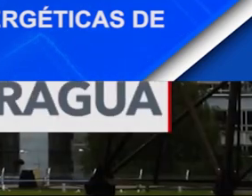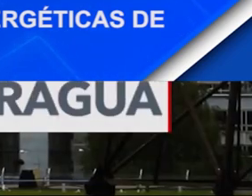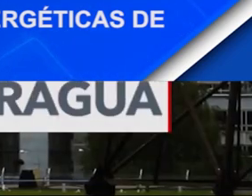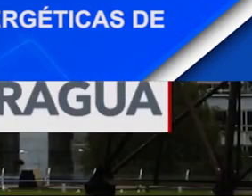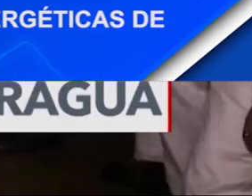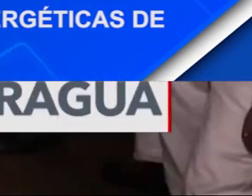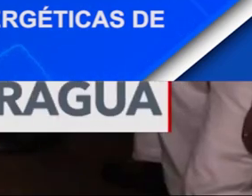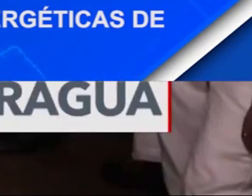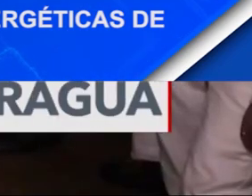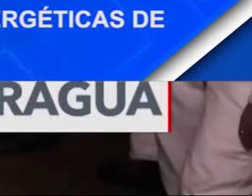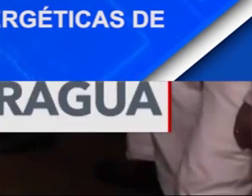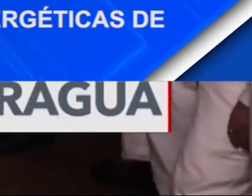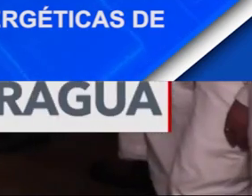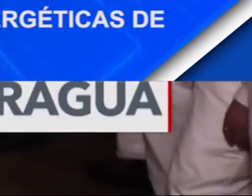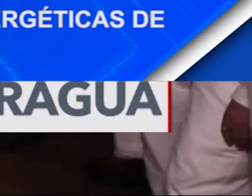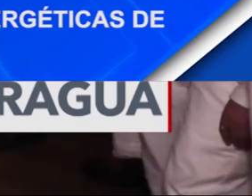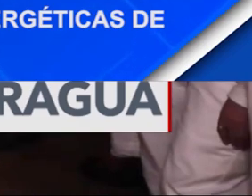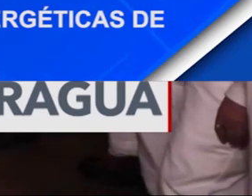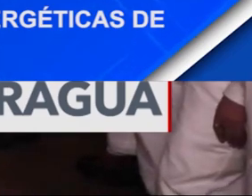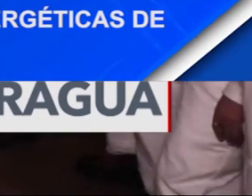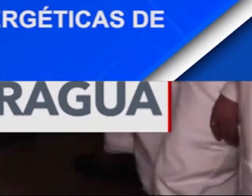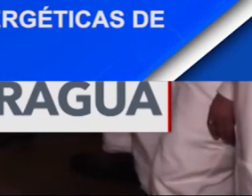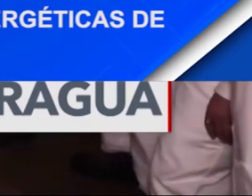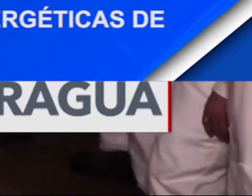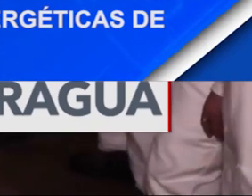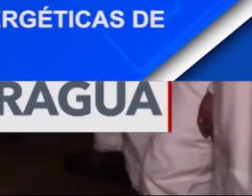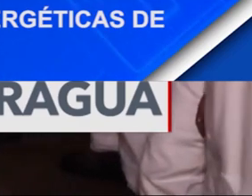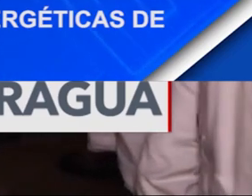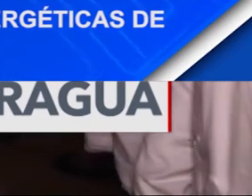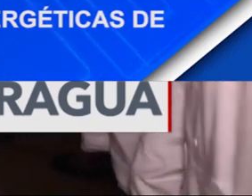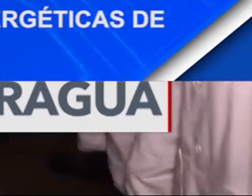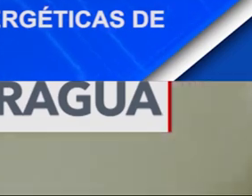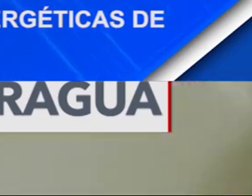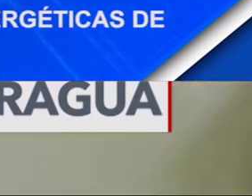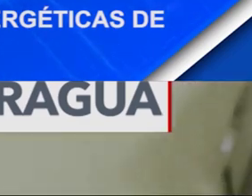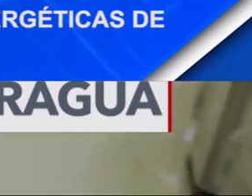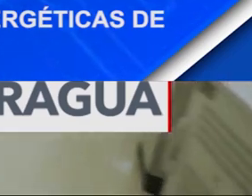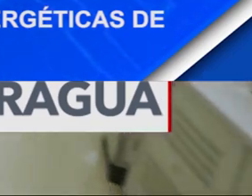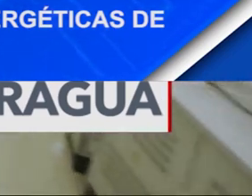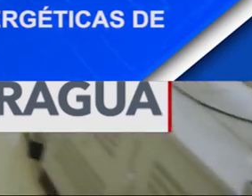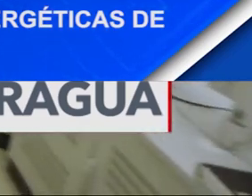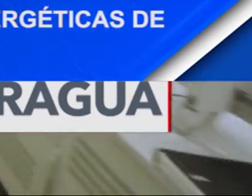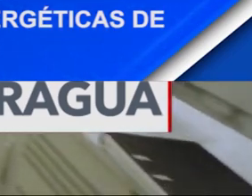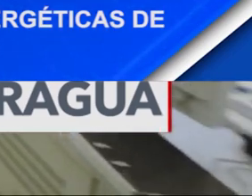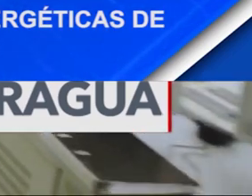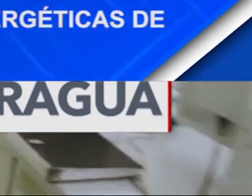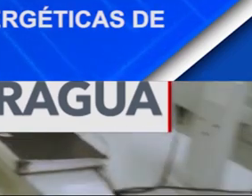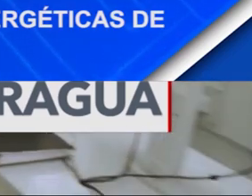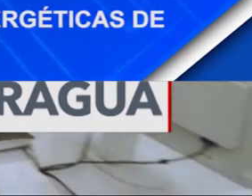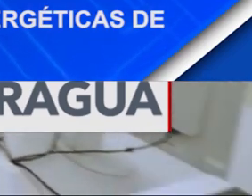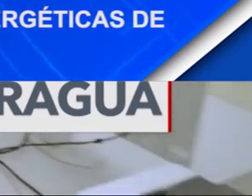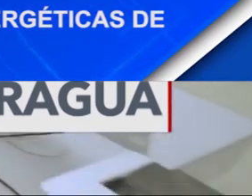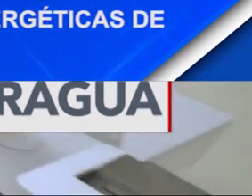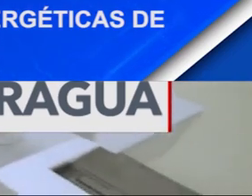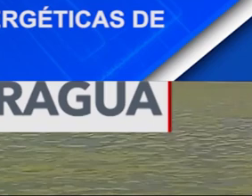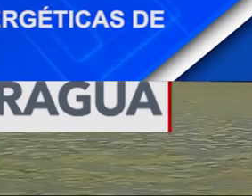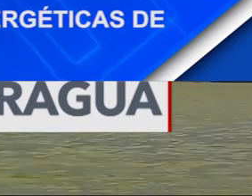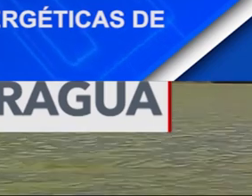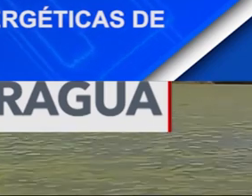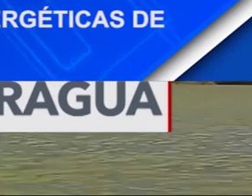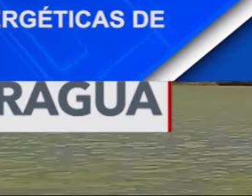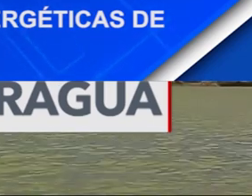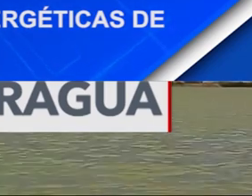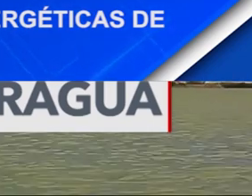el campo de las aplicaciones no energéticas de la energía atómica con fines pacíficos, el